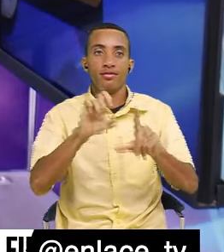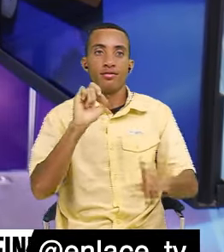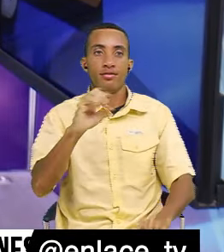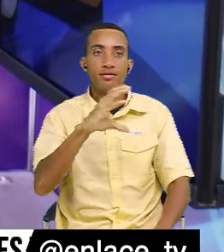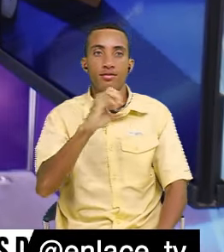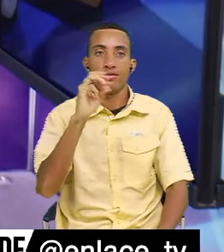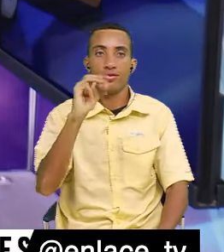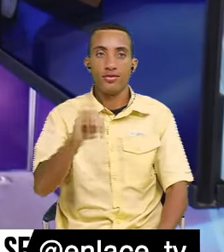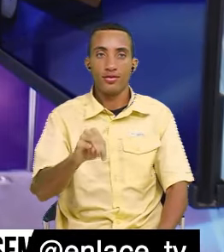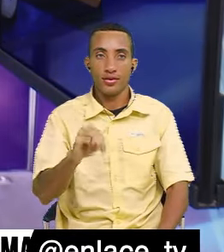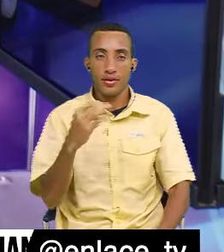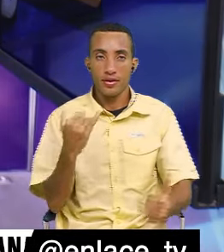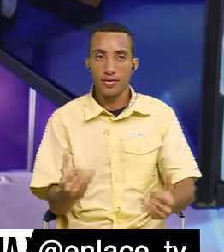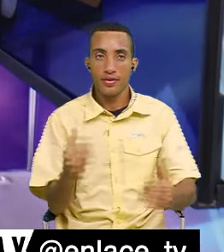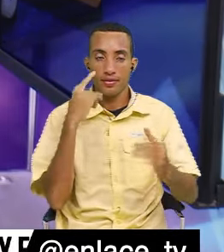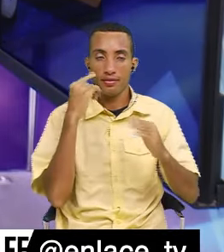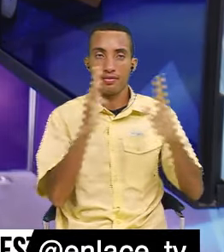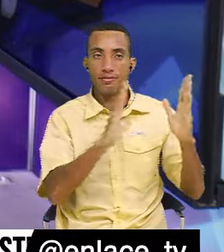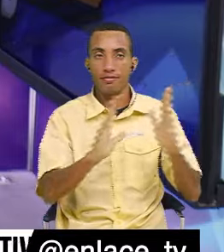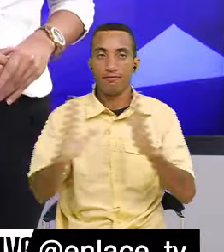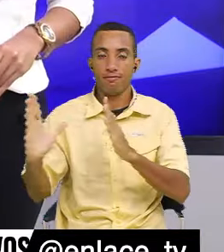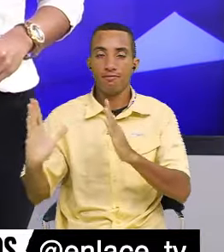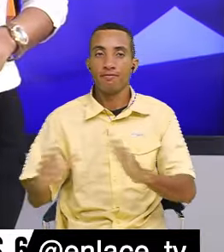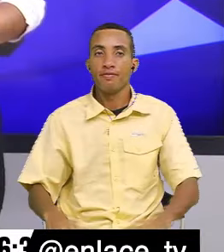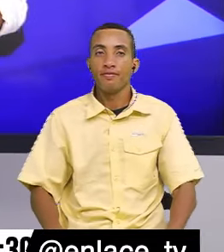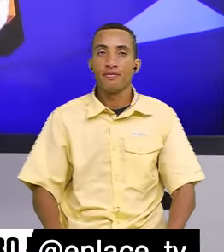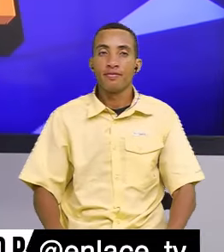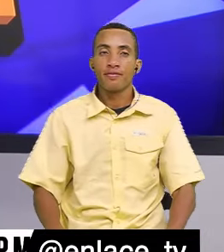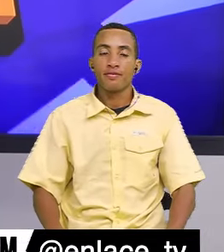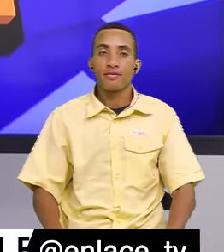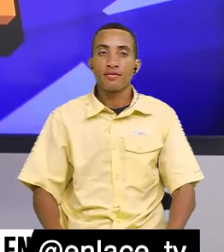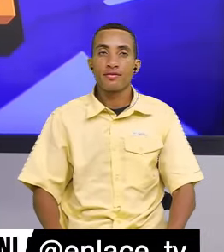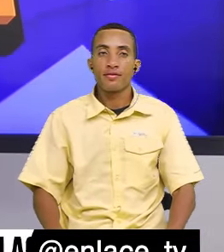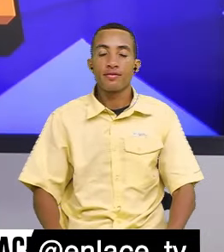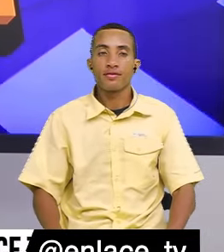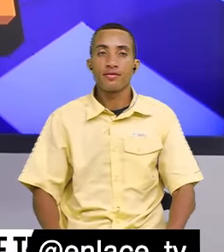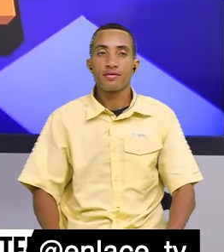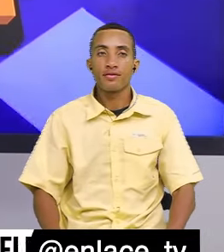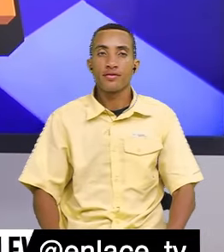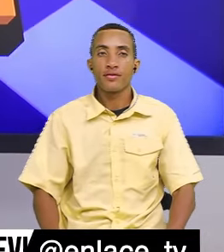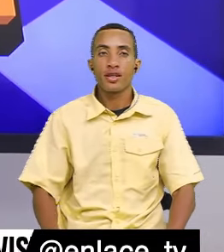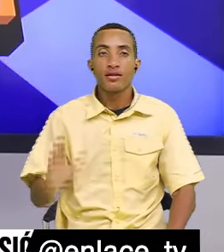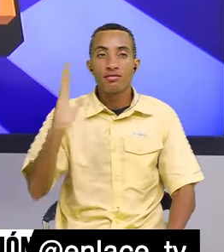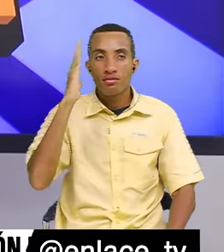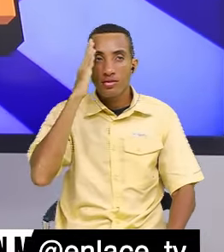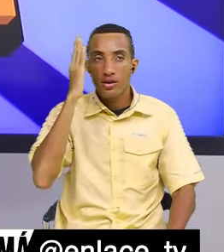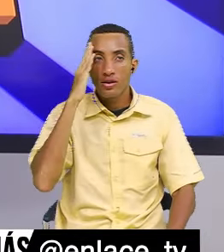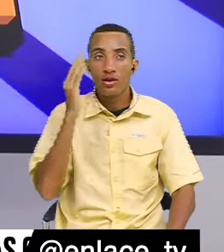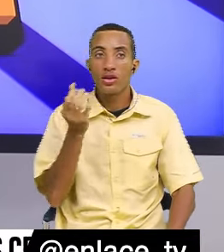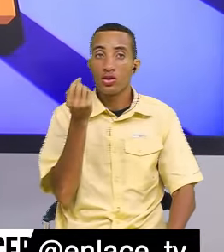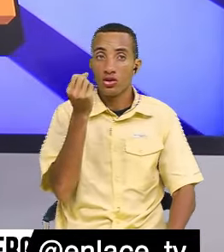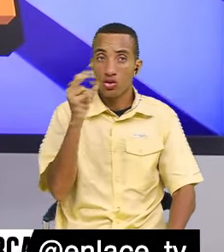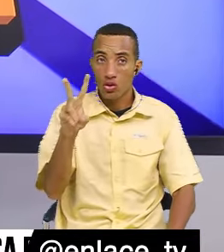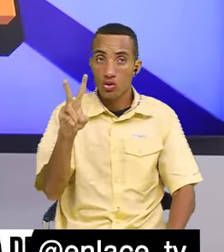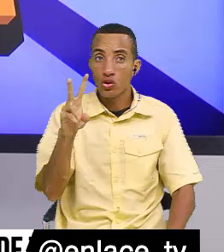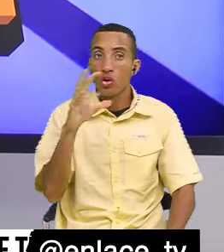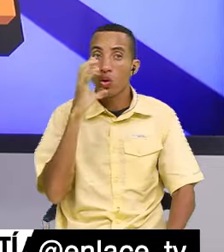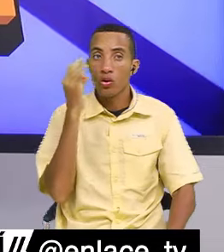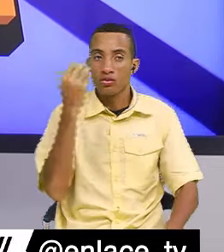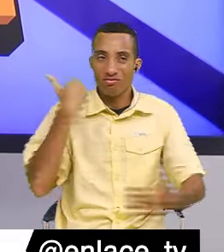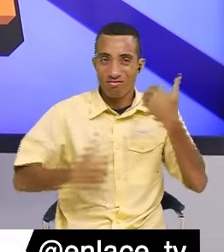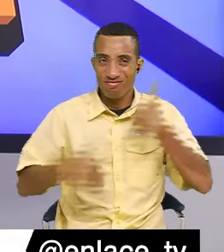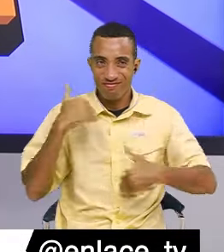www.enlacetelevisión.com. A continuación conozcamos nuestros titulares. En hechos aislados se registraron 12 hombres heridos en las últimas horas, casos